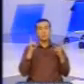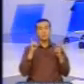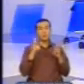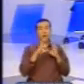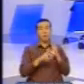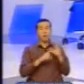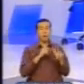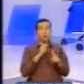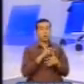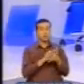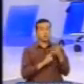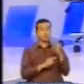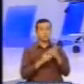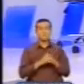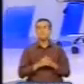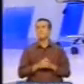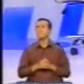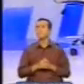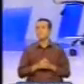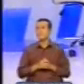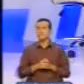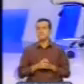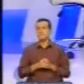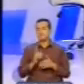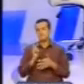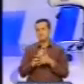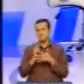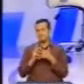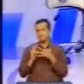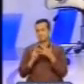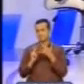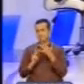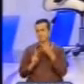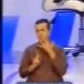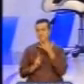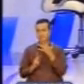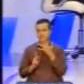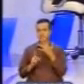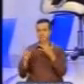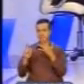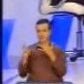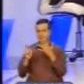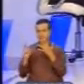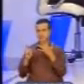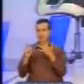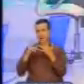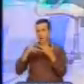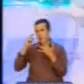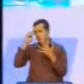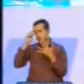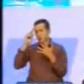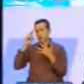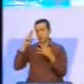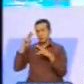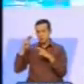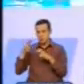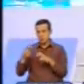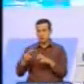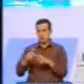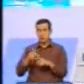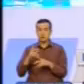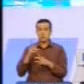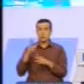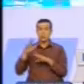corrupción. Bueno, yo creo que usted ha situado algunos temas en los cuales tenemos que sacar lecciones y profundizar